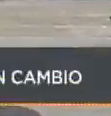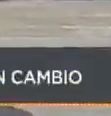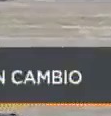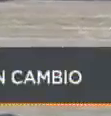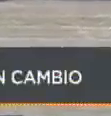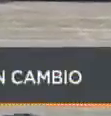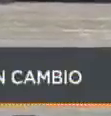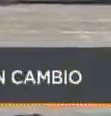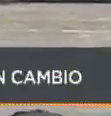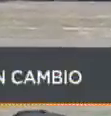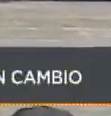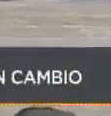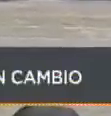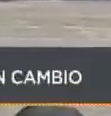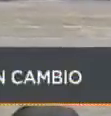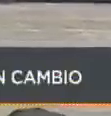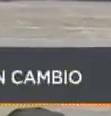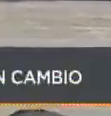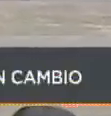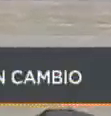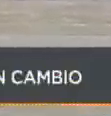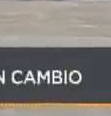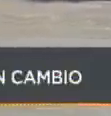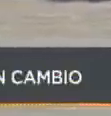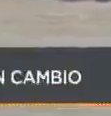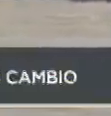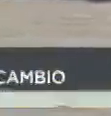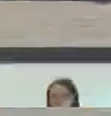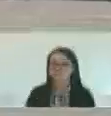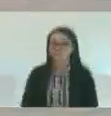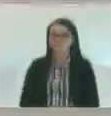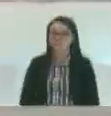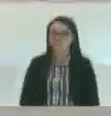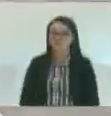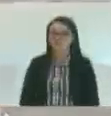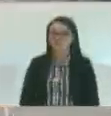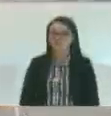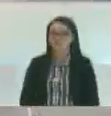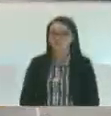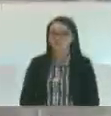todo su apoyo moral. He venido a pedir de ustedes